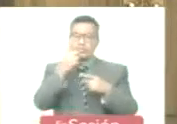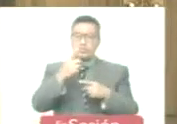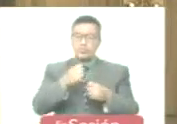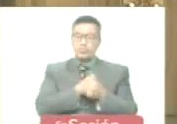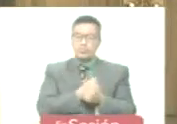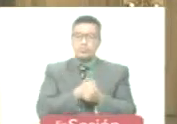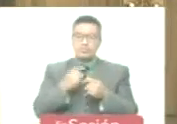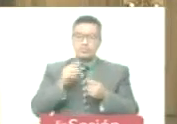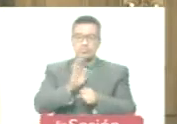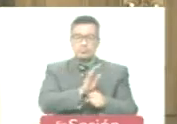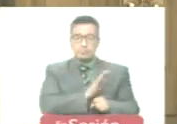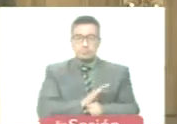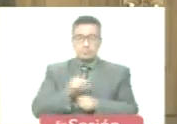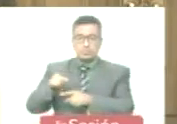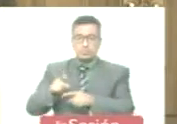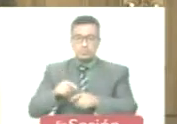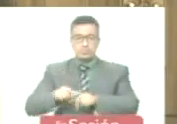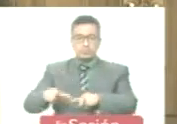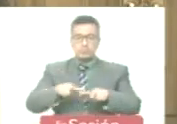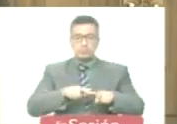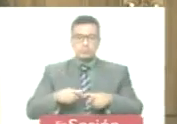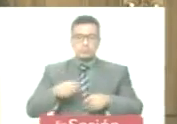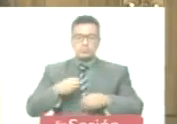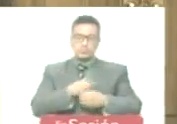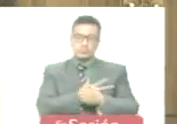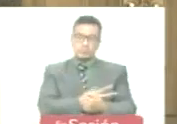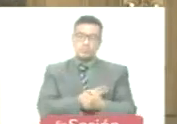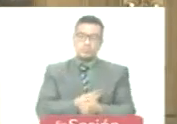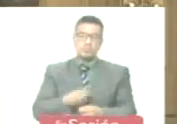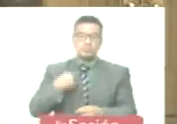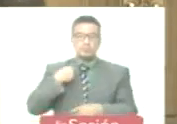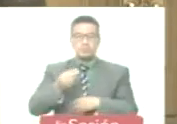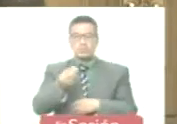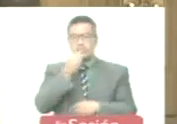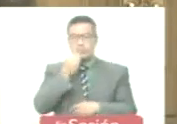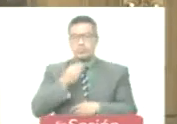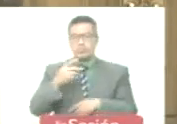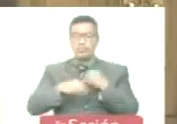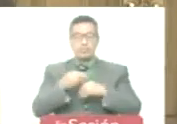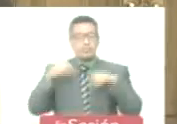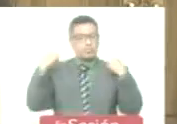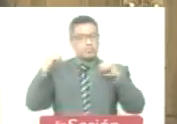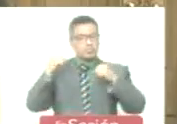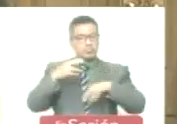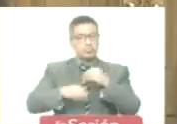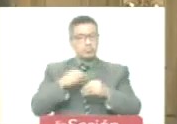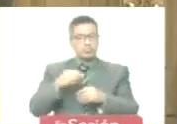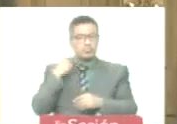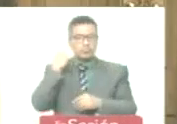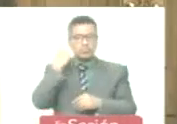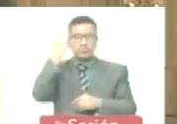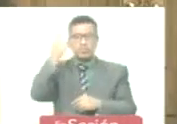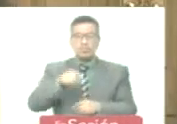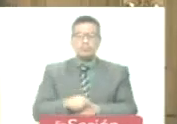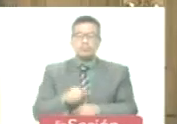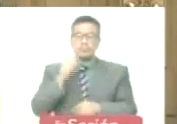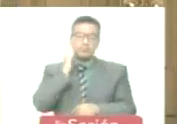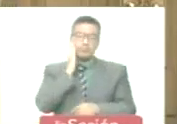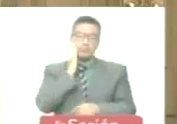de seguridad y de soberanía alimentaria, convirtiéndose su práctica en un hecho heroico a las